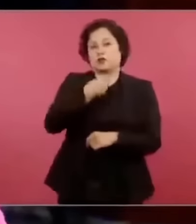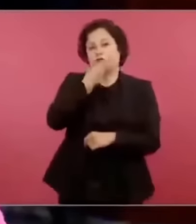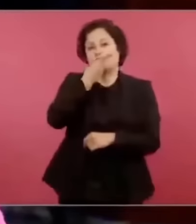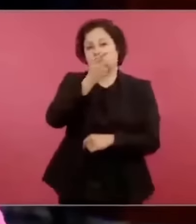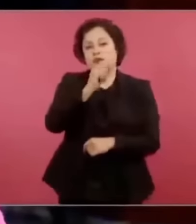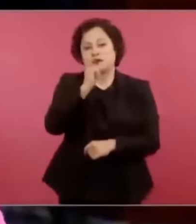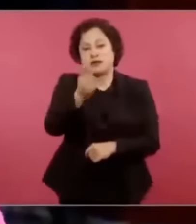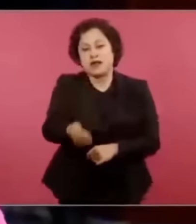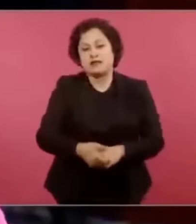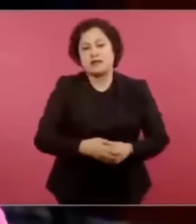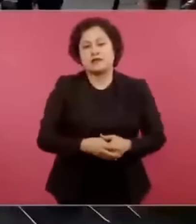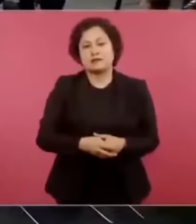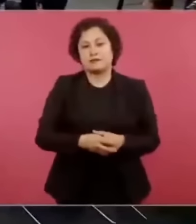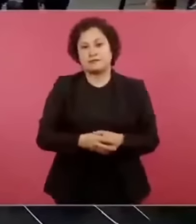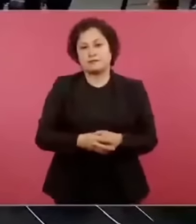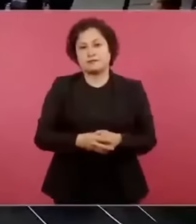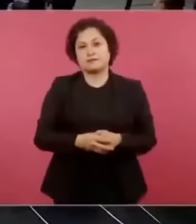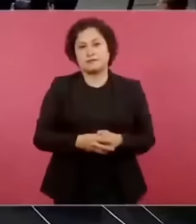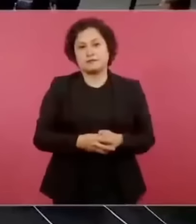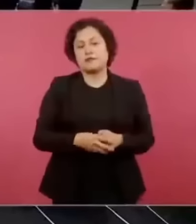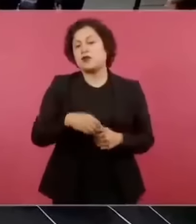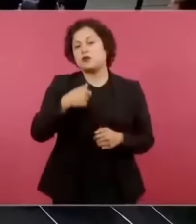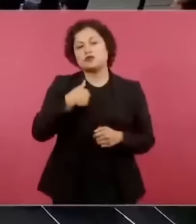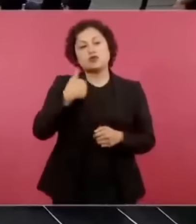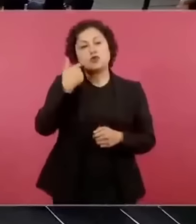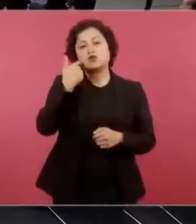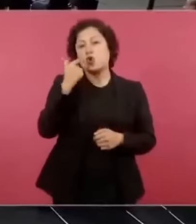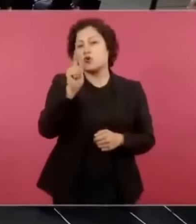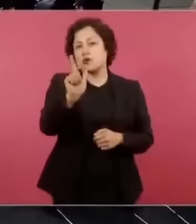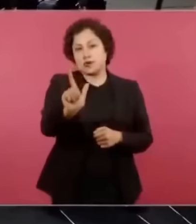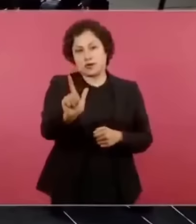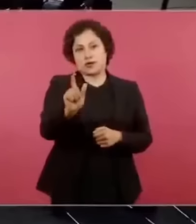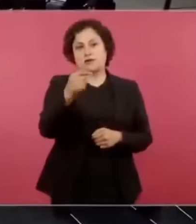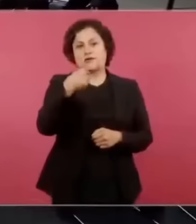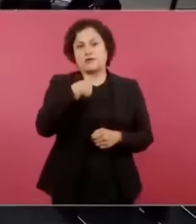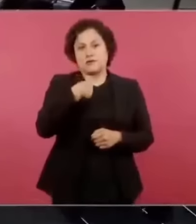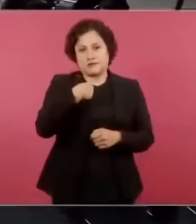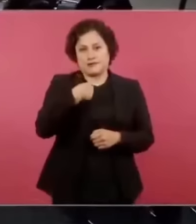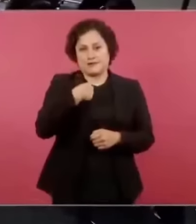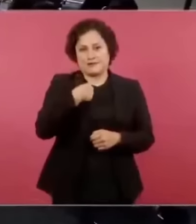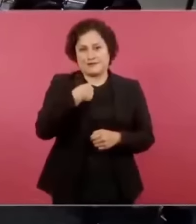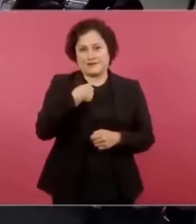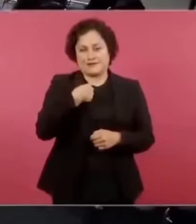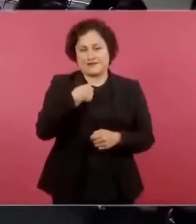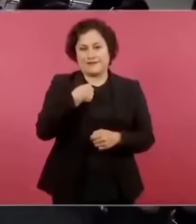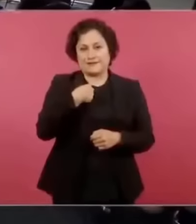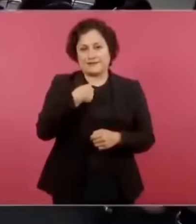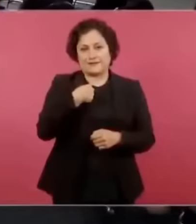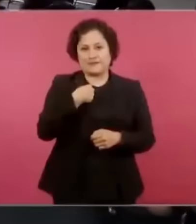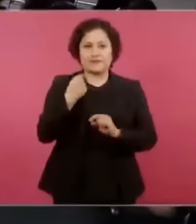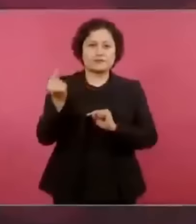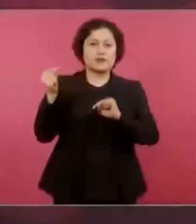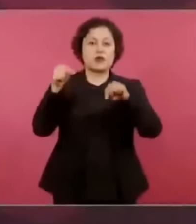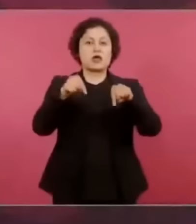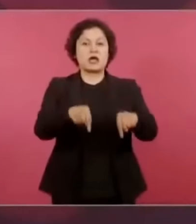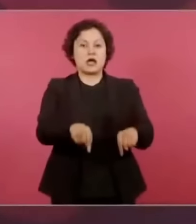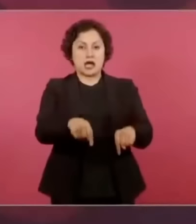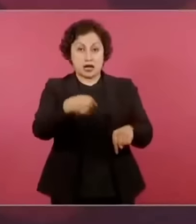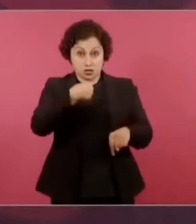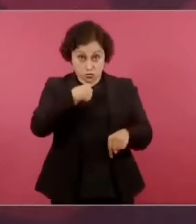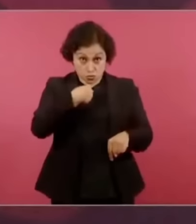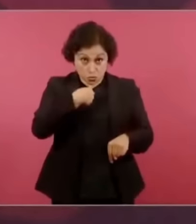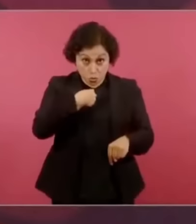usted entonces, me dice no que… No quiero… Yo, pues que aquí yo… aparezca que se viene a hablar mal